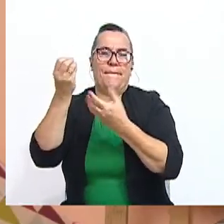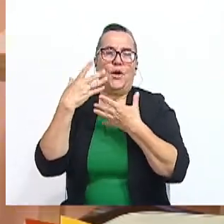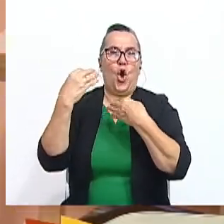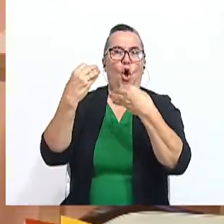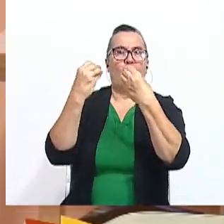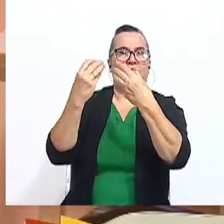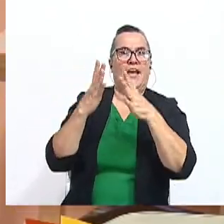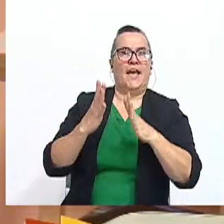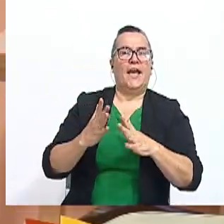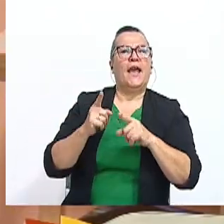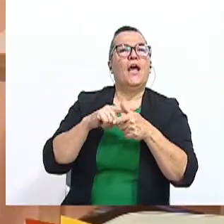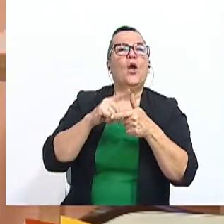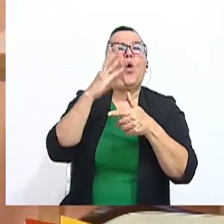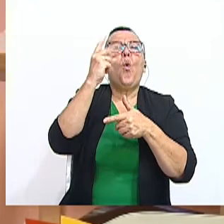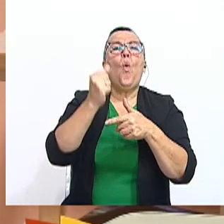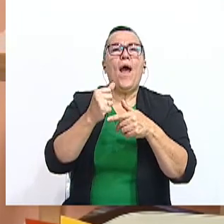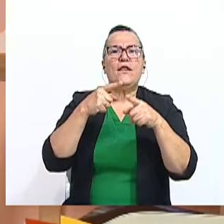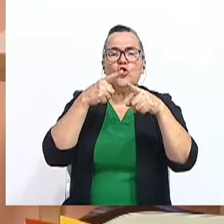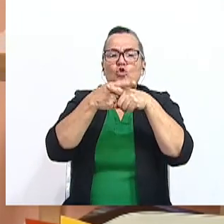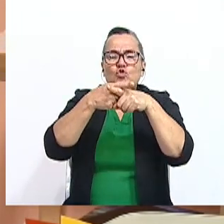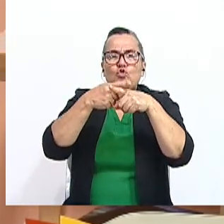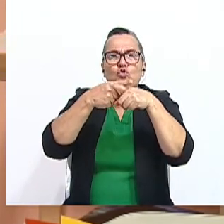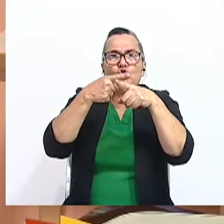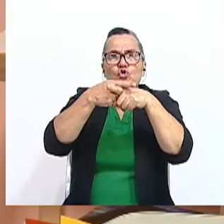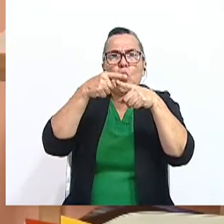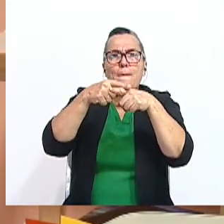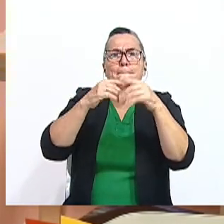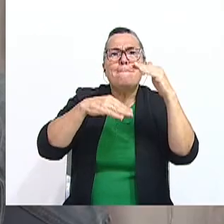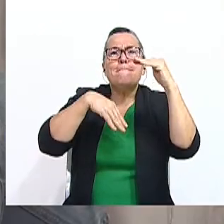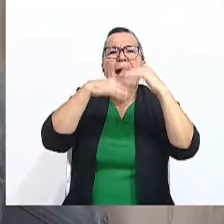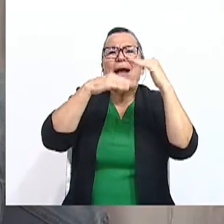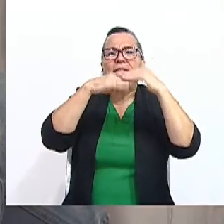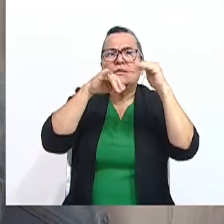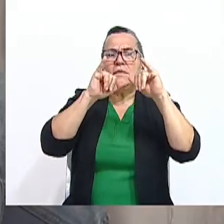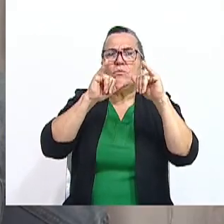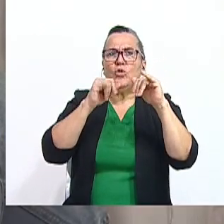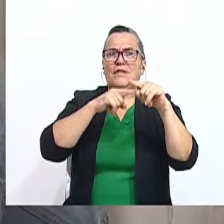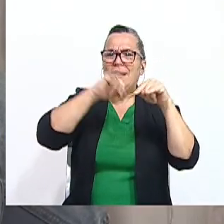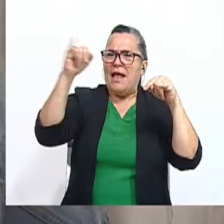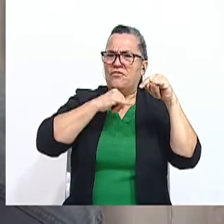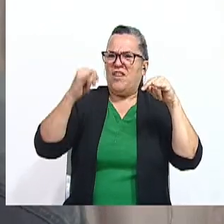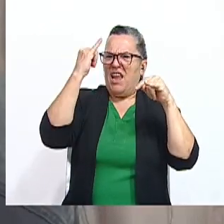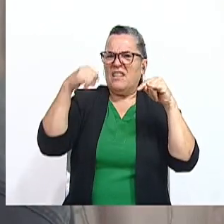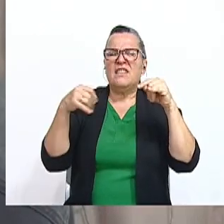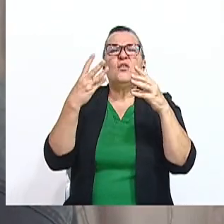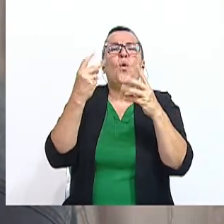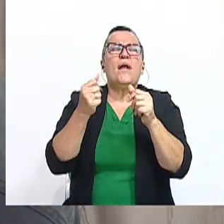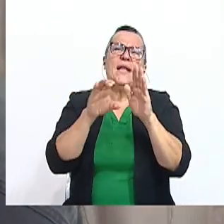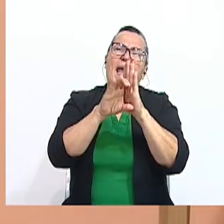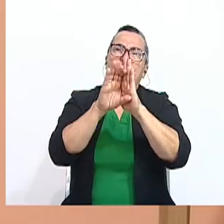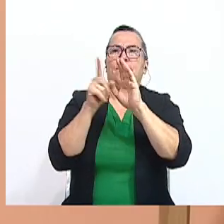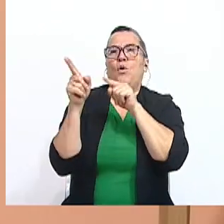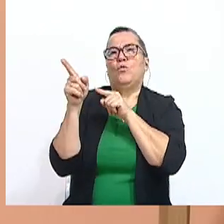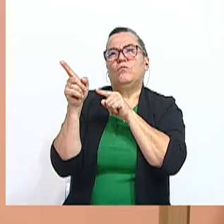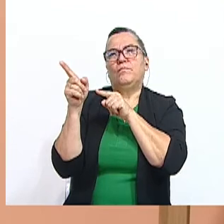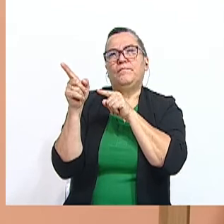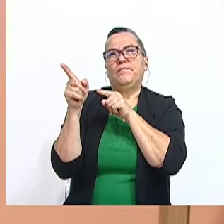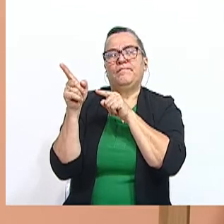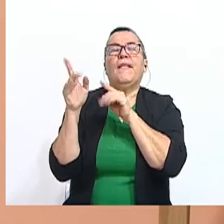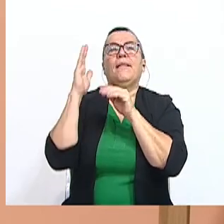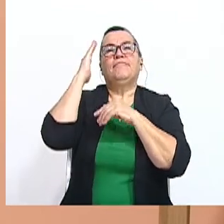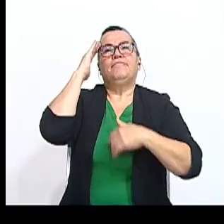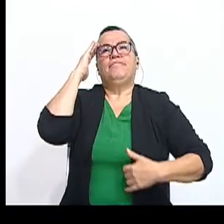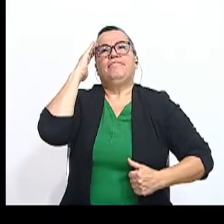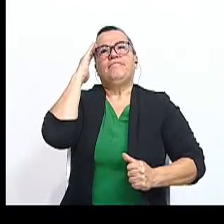saber cuántos puntos máximos de intersección pueden tener las rectas. Y eso sería, por ejemplo... Ah, ya